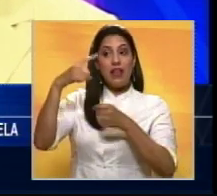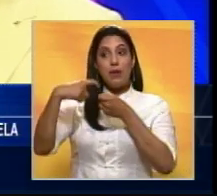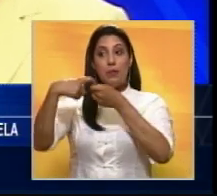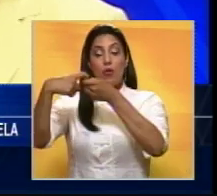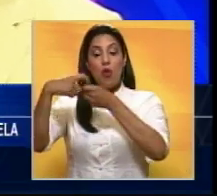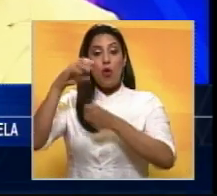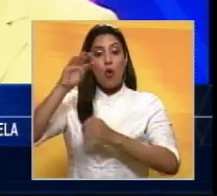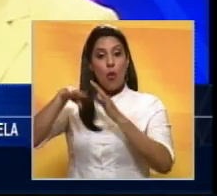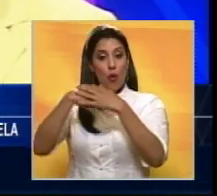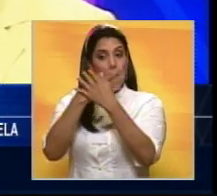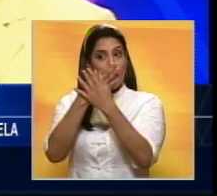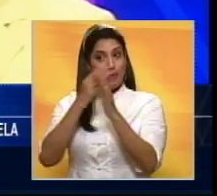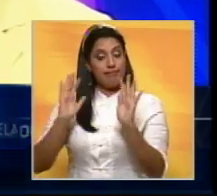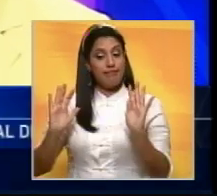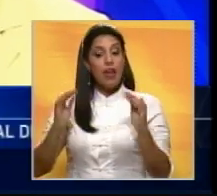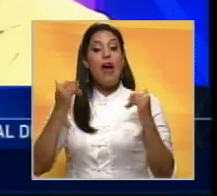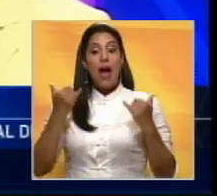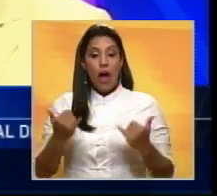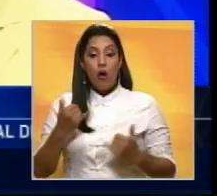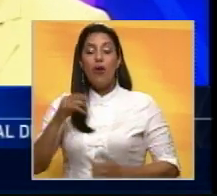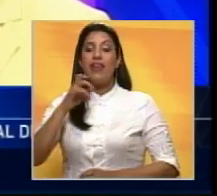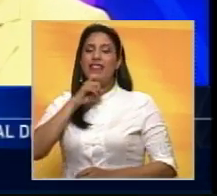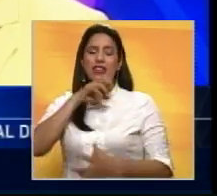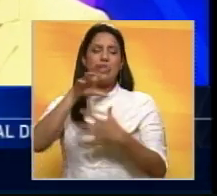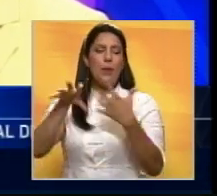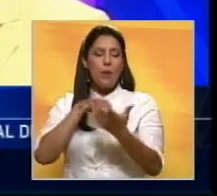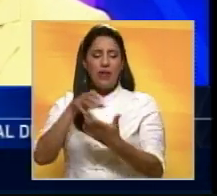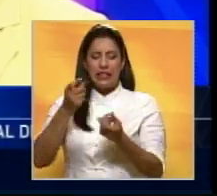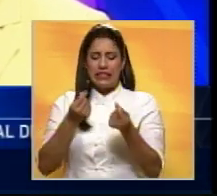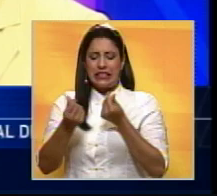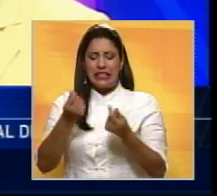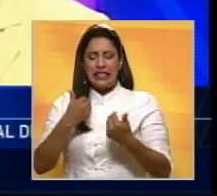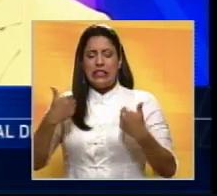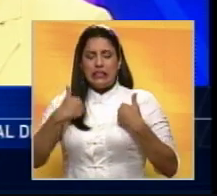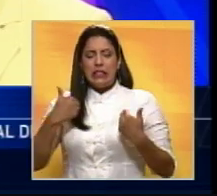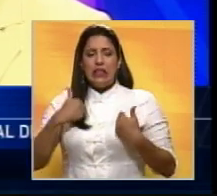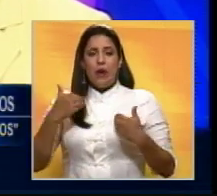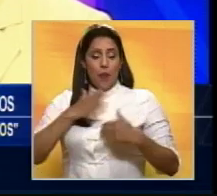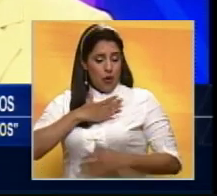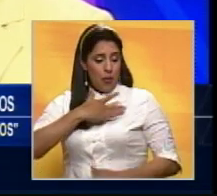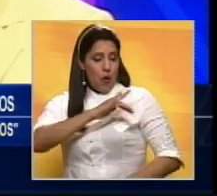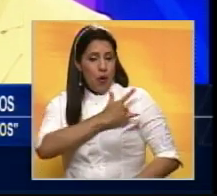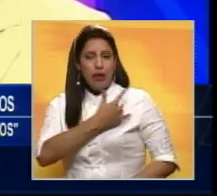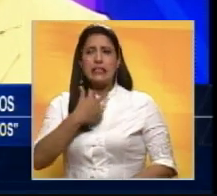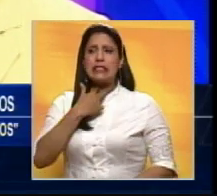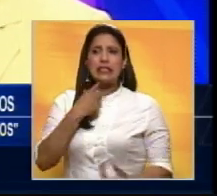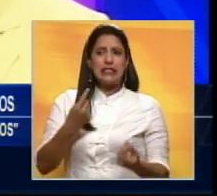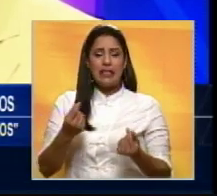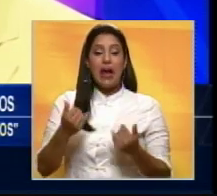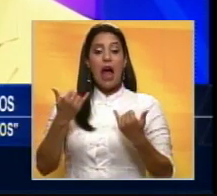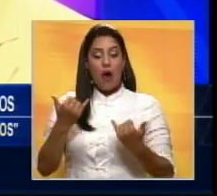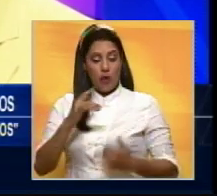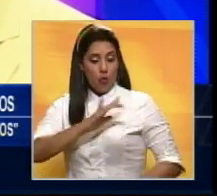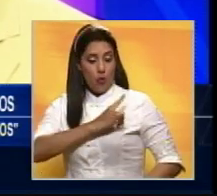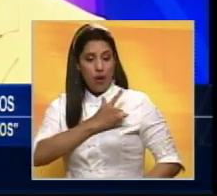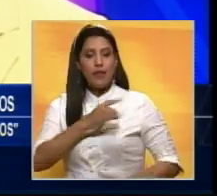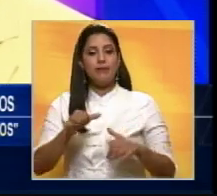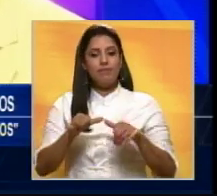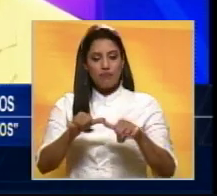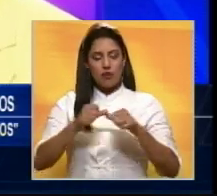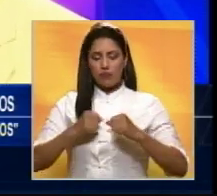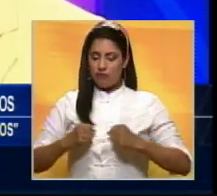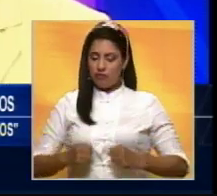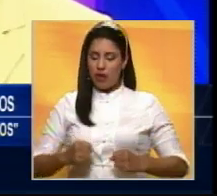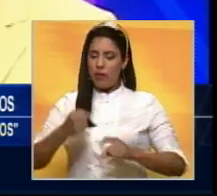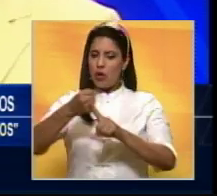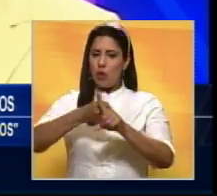OEA. Aseguró que pese a las dificultades presupuestarias que afrontan las casas de estudio en Venezuela, las universidades se mantendrán